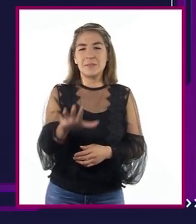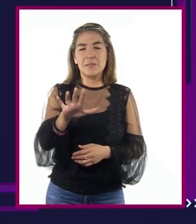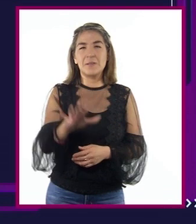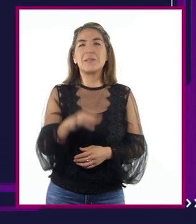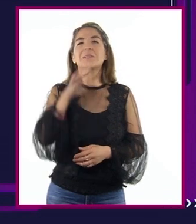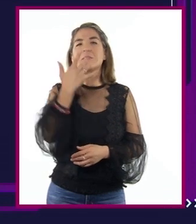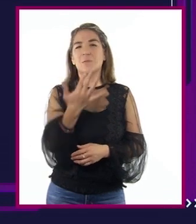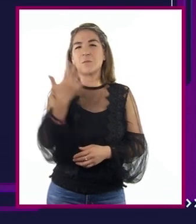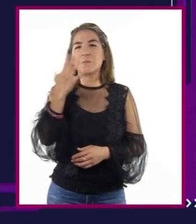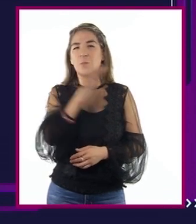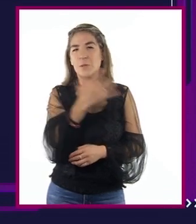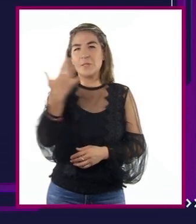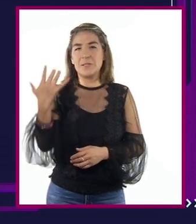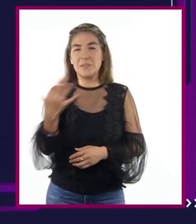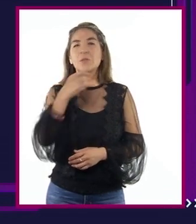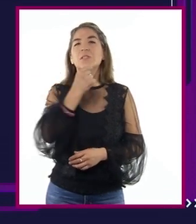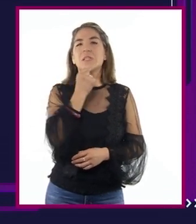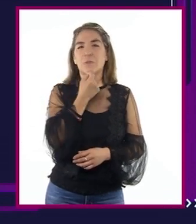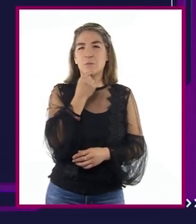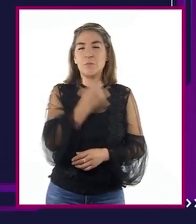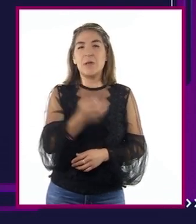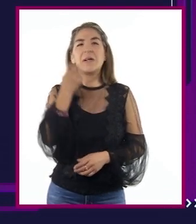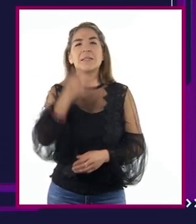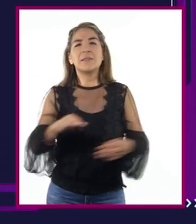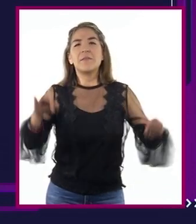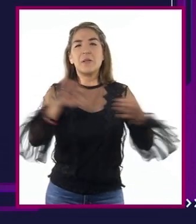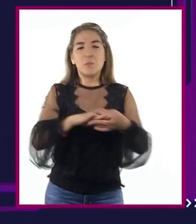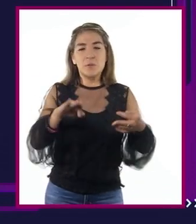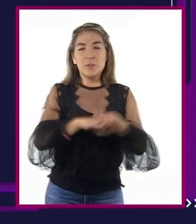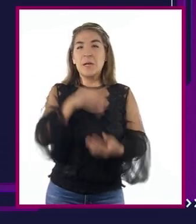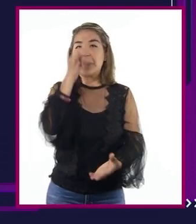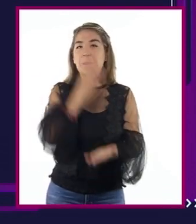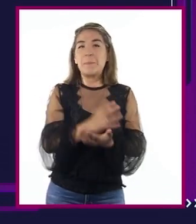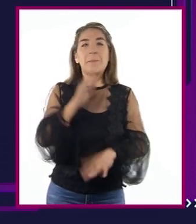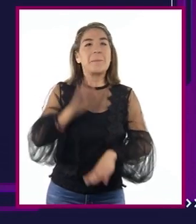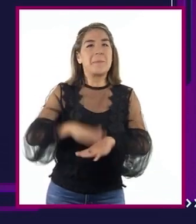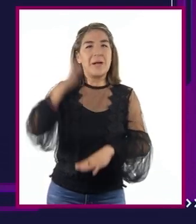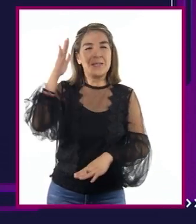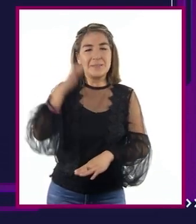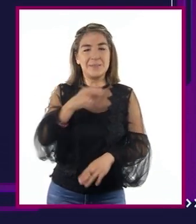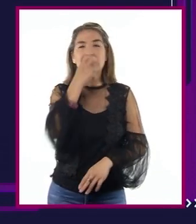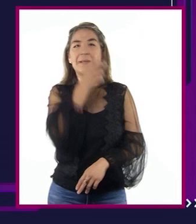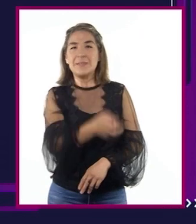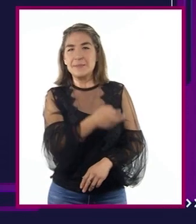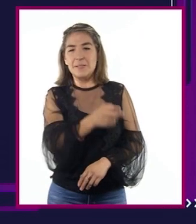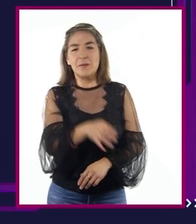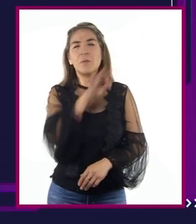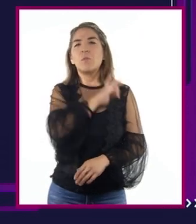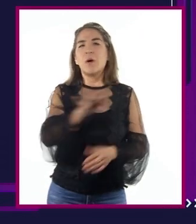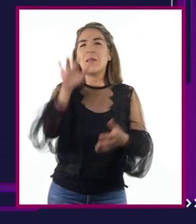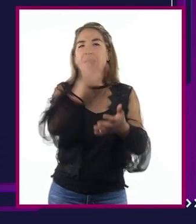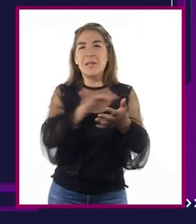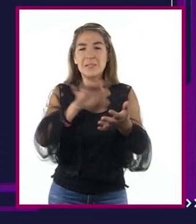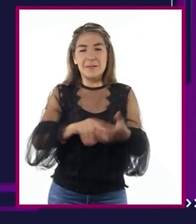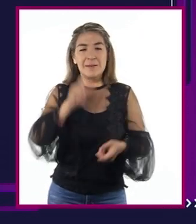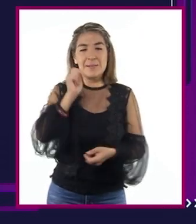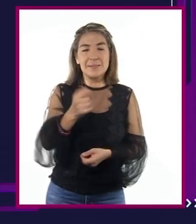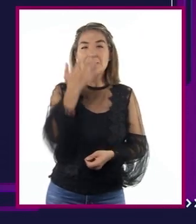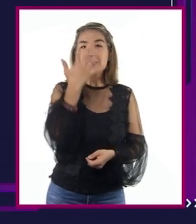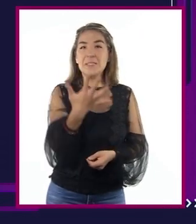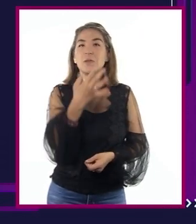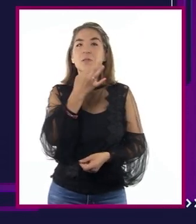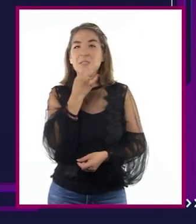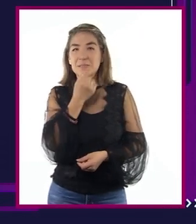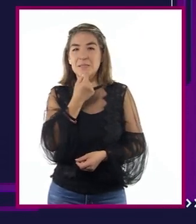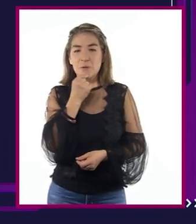y 55 segundos y la frecuencia absoluta mayor. Ahí podemos leer que 5 segundos o